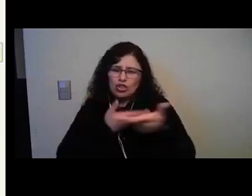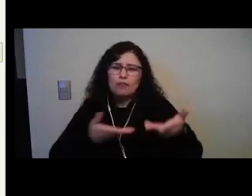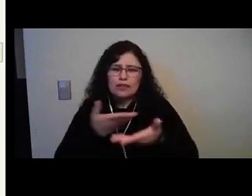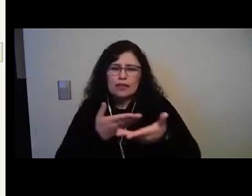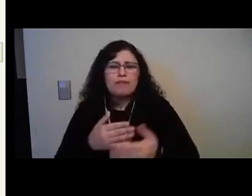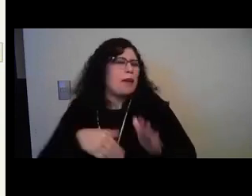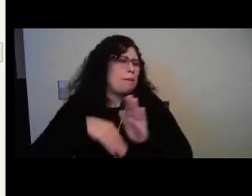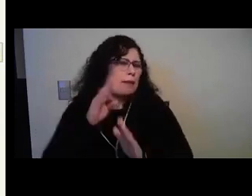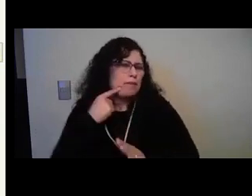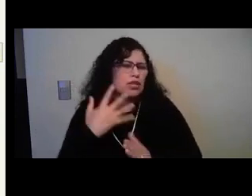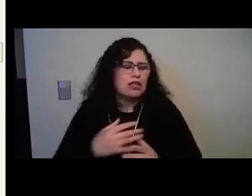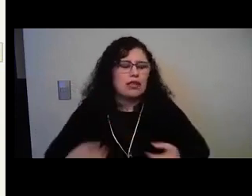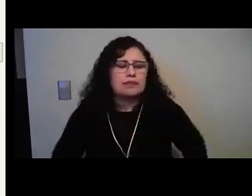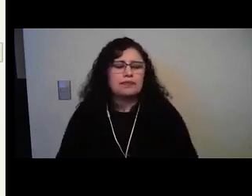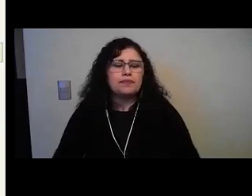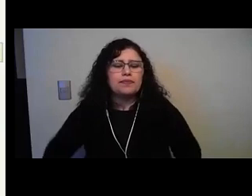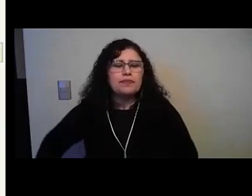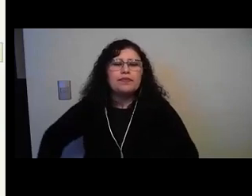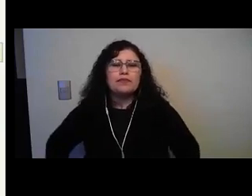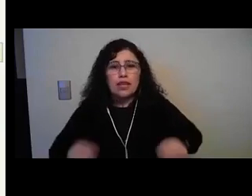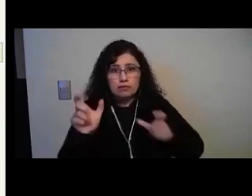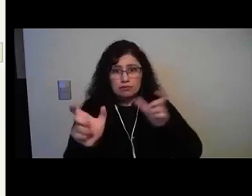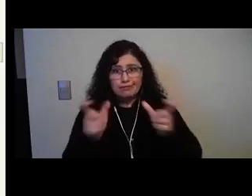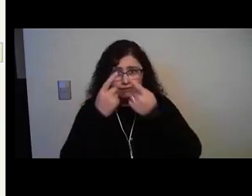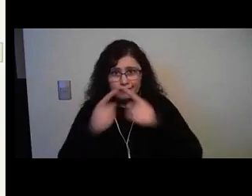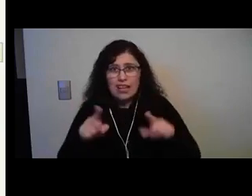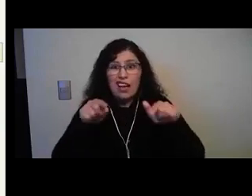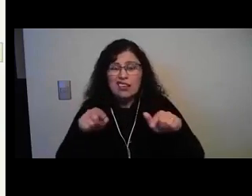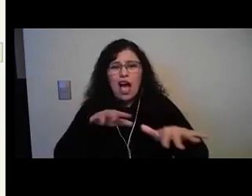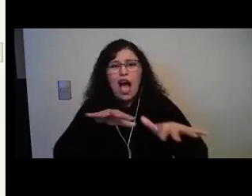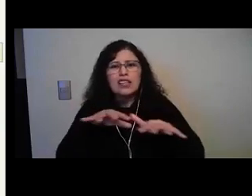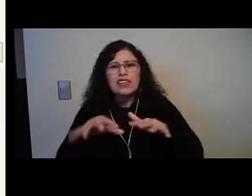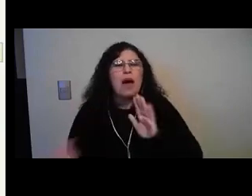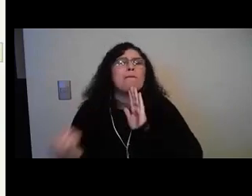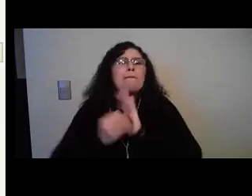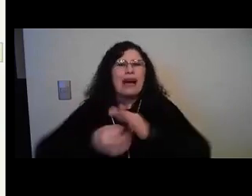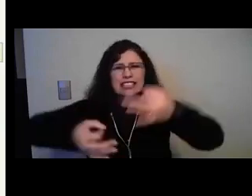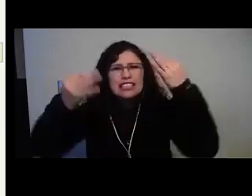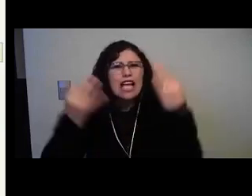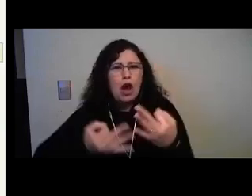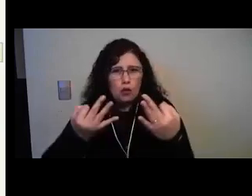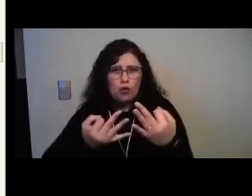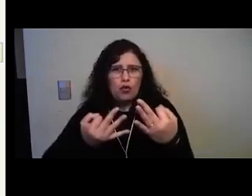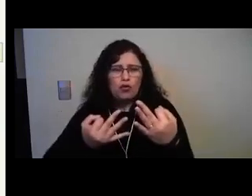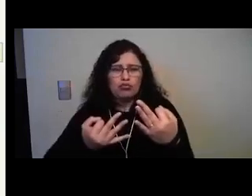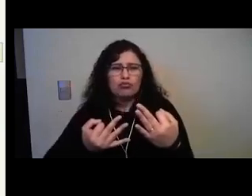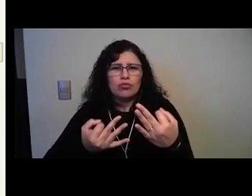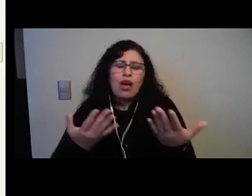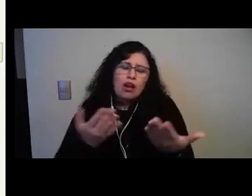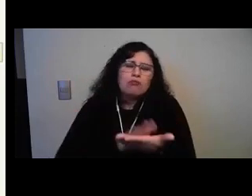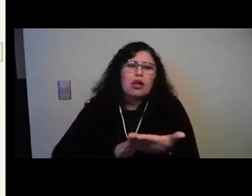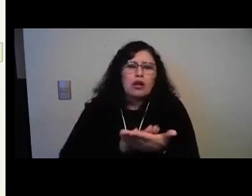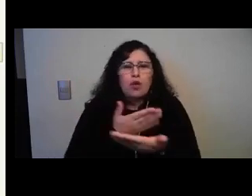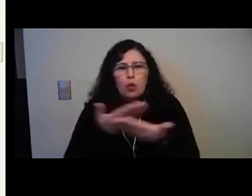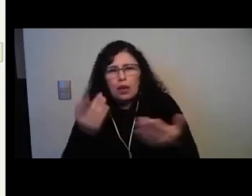más importante dentro de esto es que esa actividad se haga en un ambiente lo más seguro posible, ¿ya? Entonces, si usted cree que el paciente